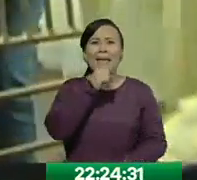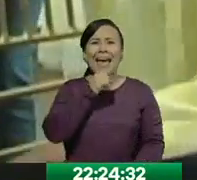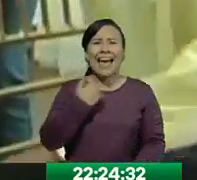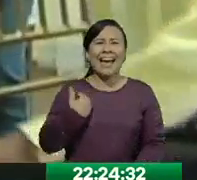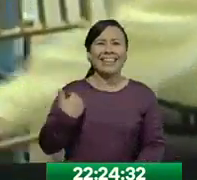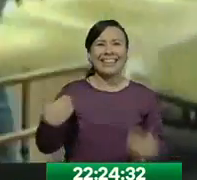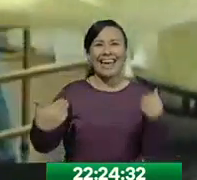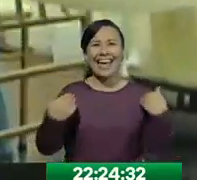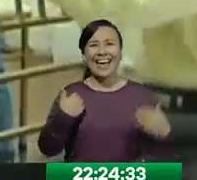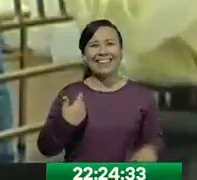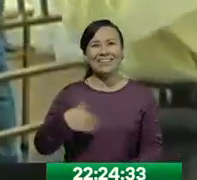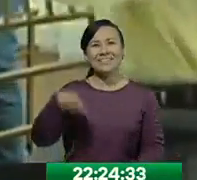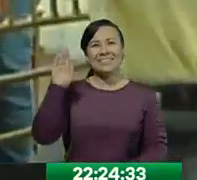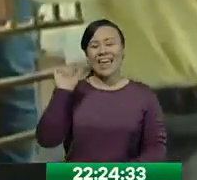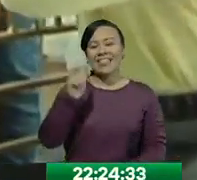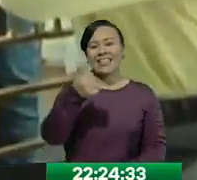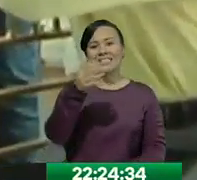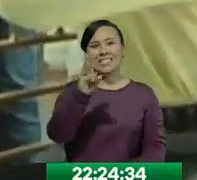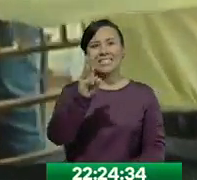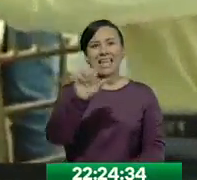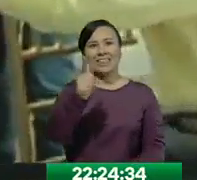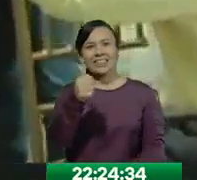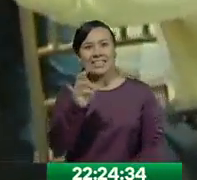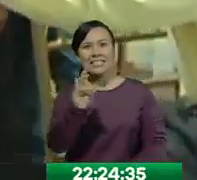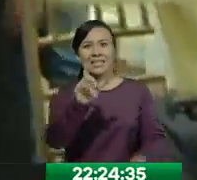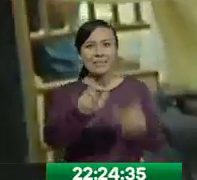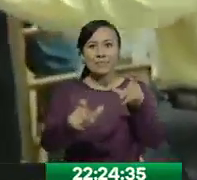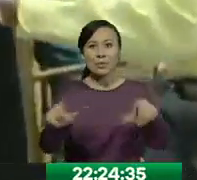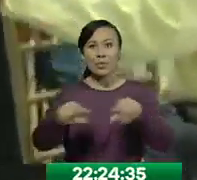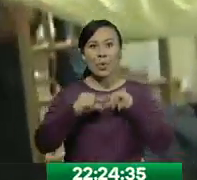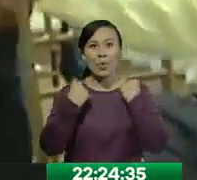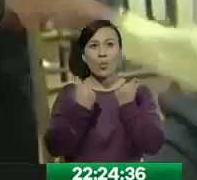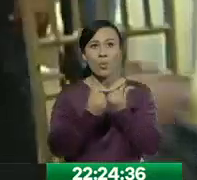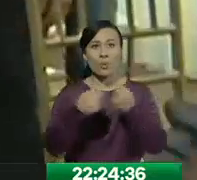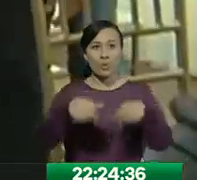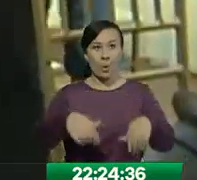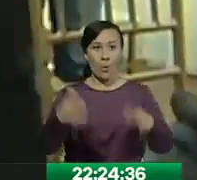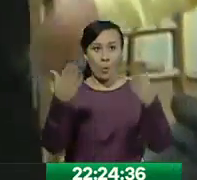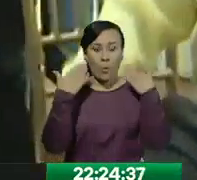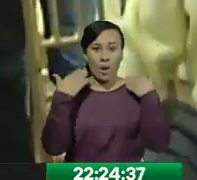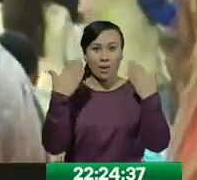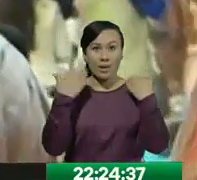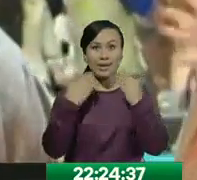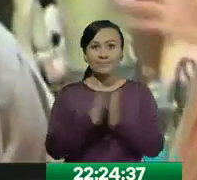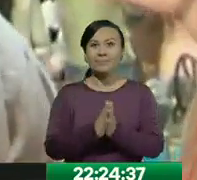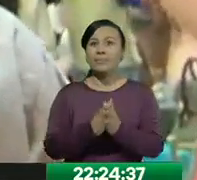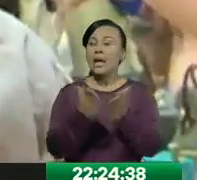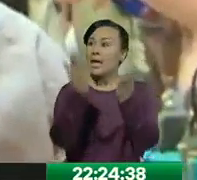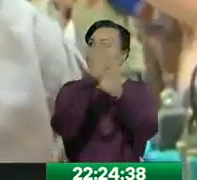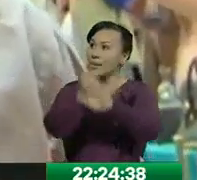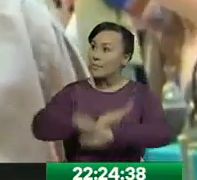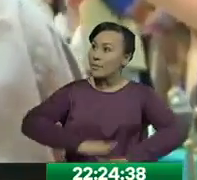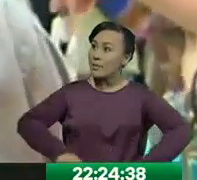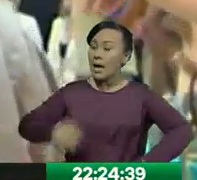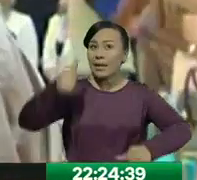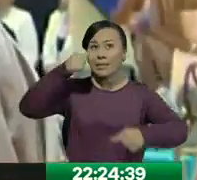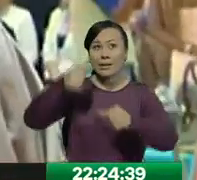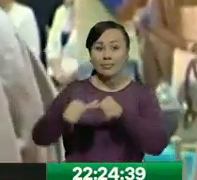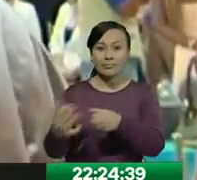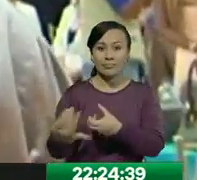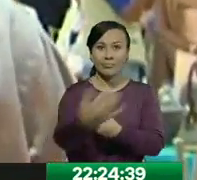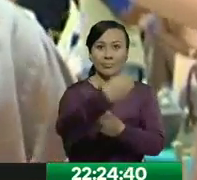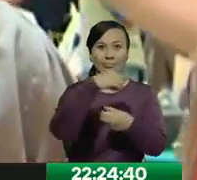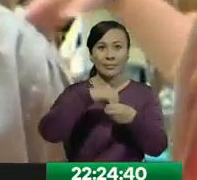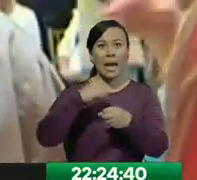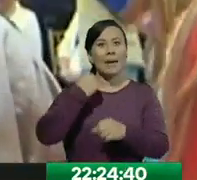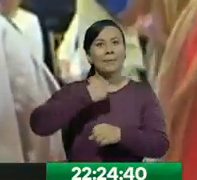somos 16 o 17 los que queramos digamos en guayaquil y por último este recaudar fondos para hacer una